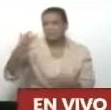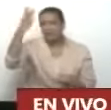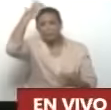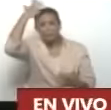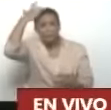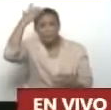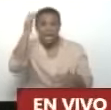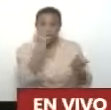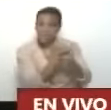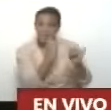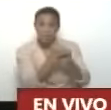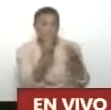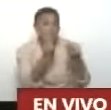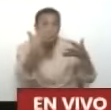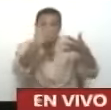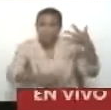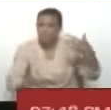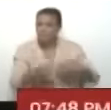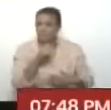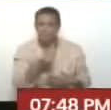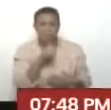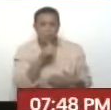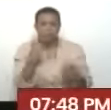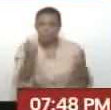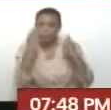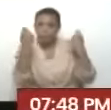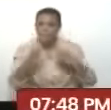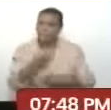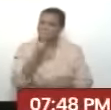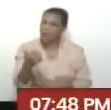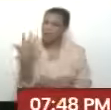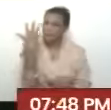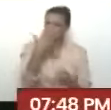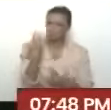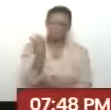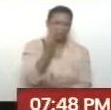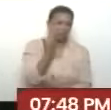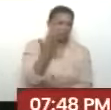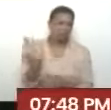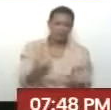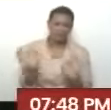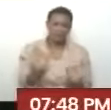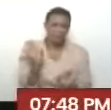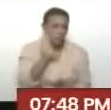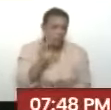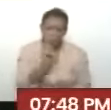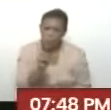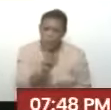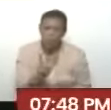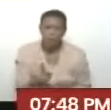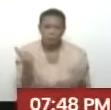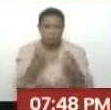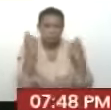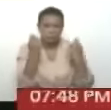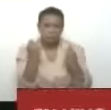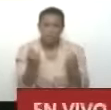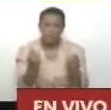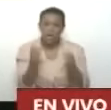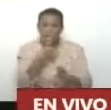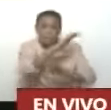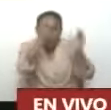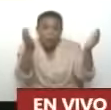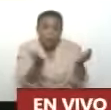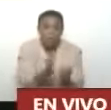las redes sale muchas cosas. A veces promueven cosas feas, no las voy a decir aquí. Promueven cosas feas a nivel